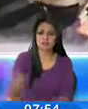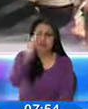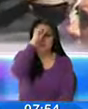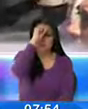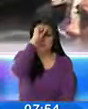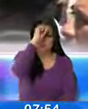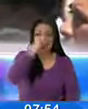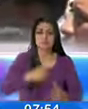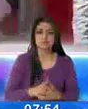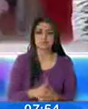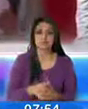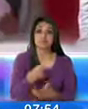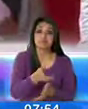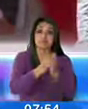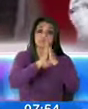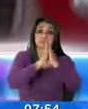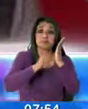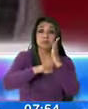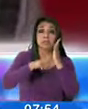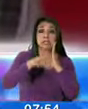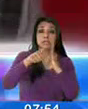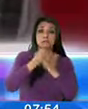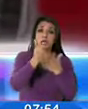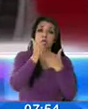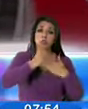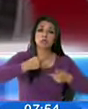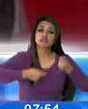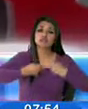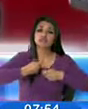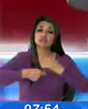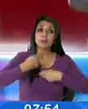que el ministerio les ayude para comercializar de mejor